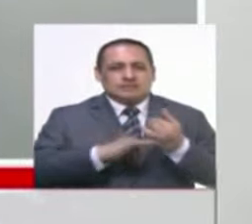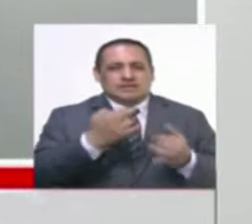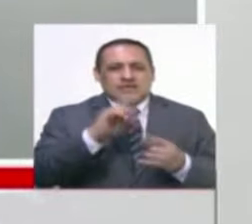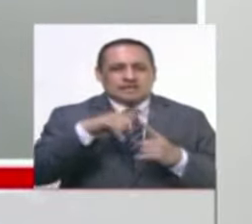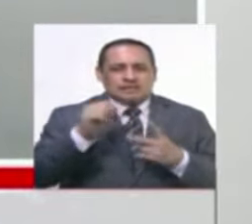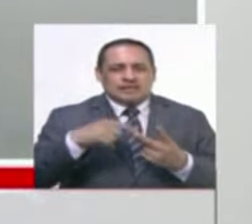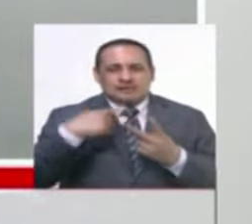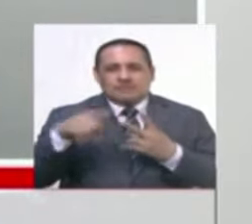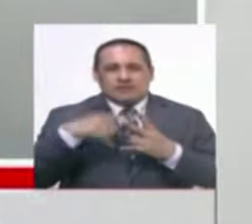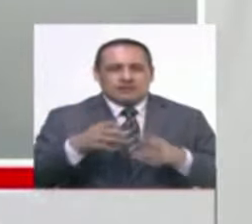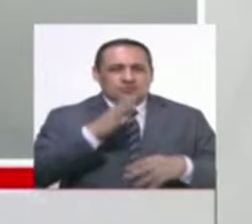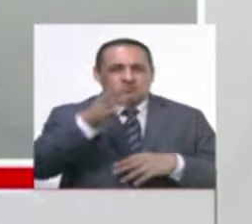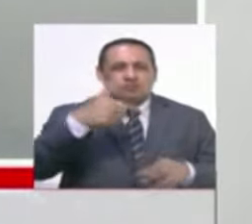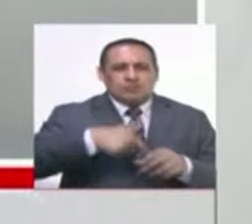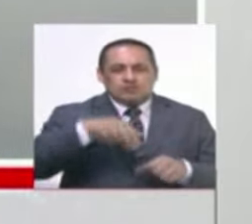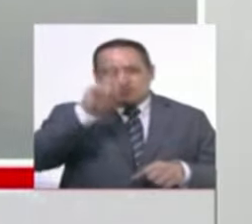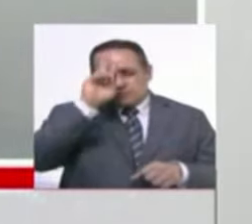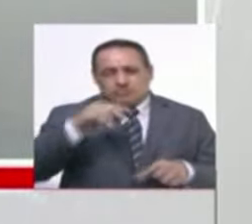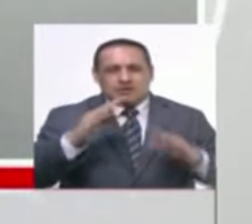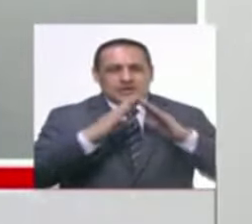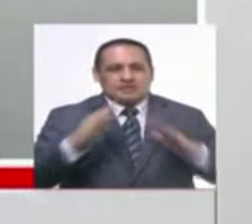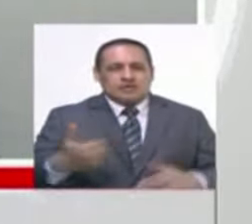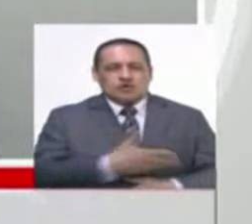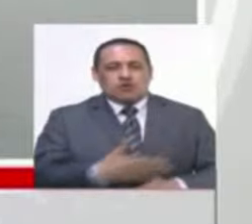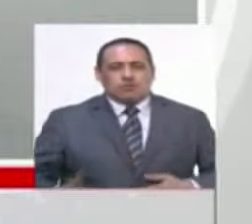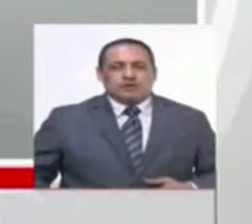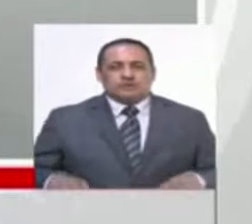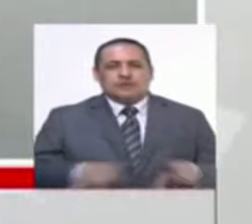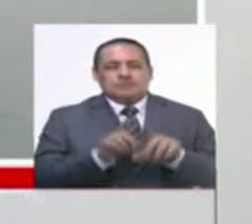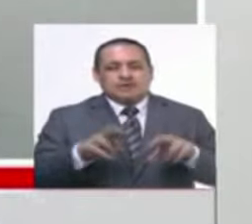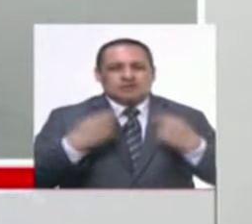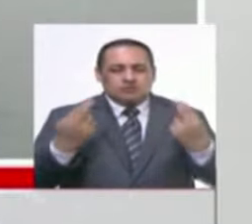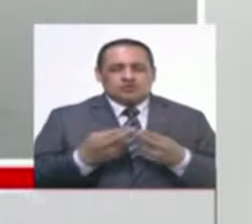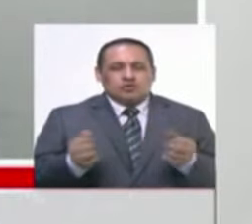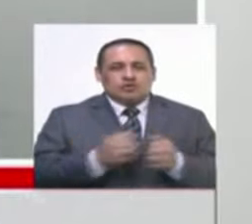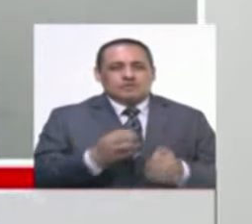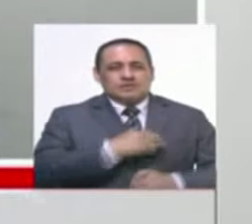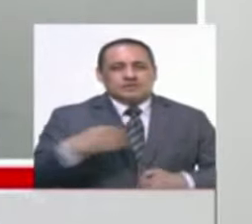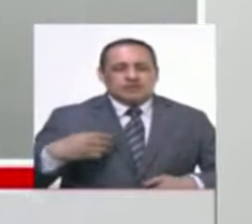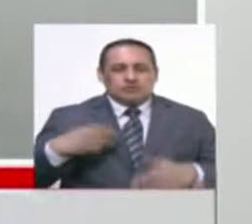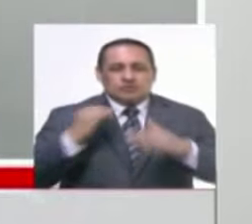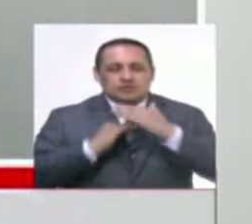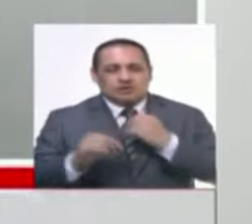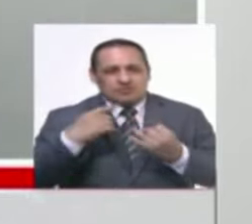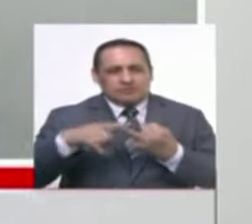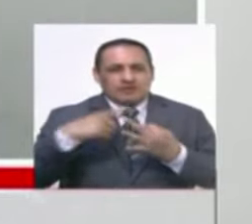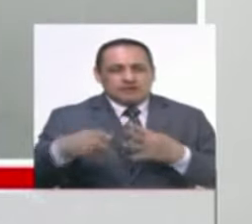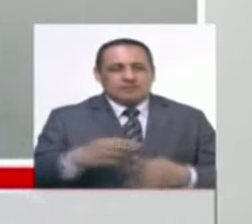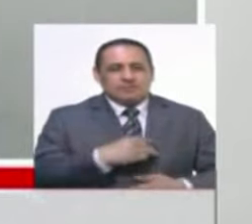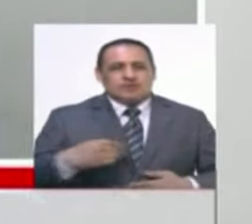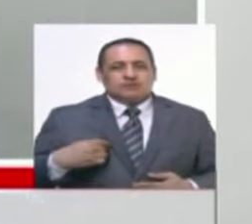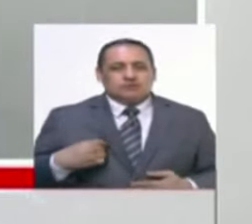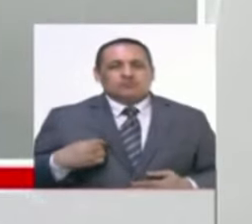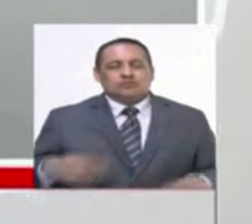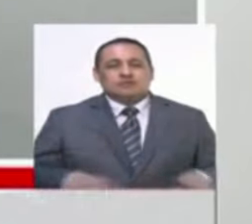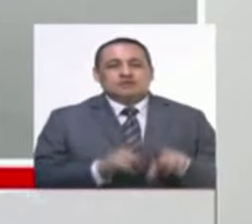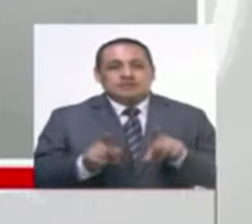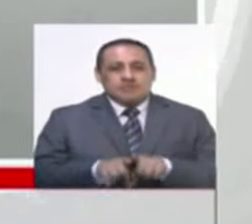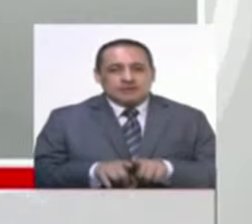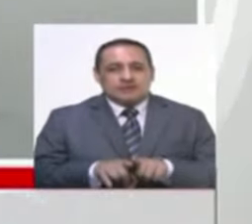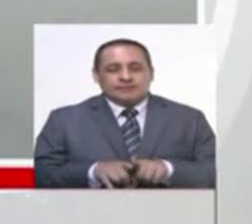ya estaba yéndose a Petroperú, reuniéndose en Palacio de Gobierno, reuniéndose con el Ministerio del Interior, con varios ministros.